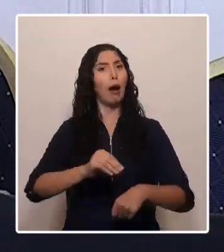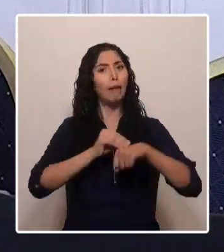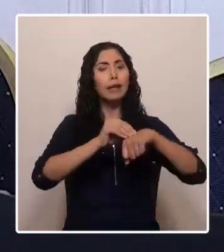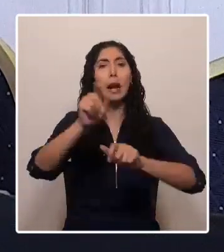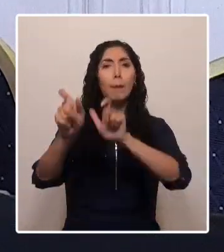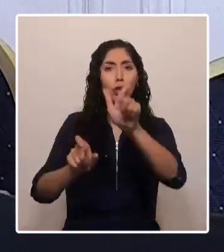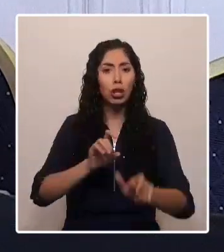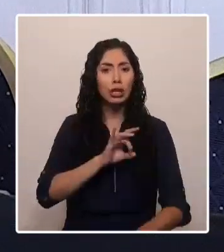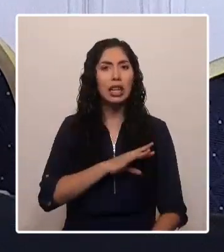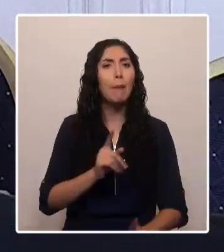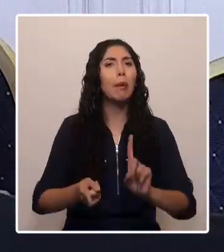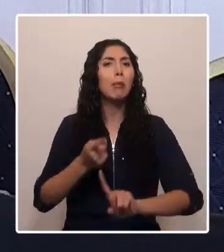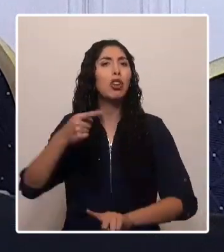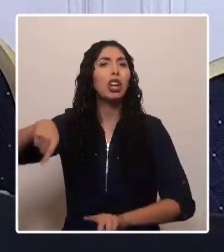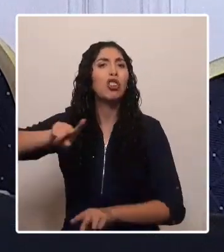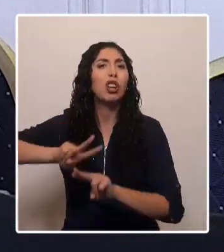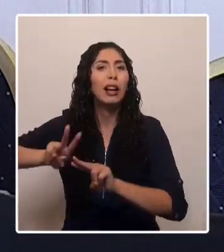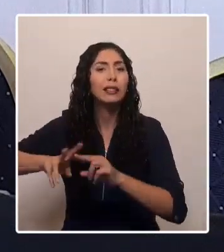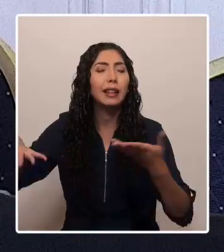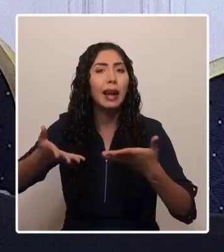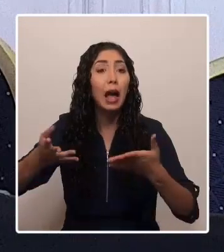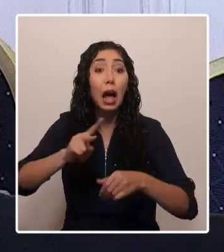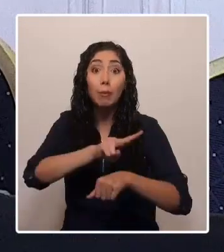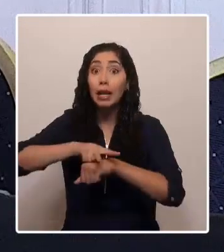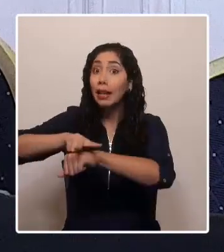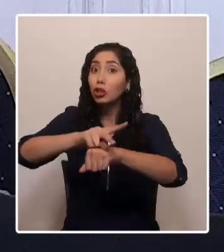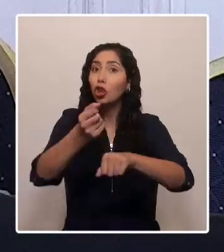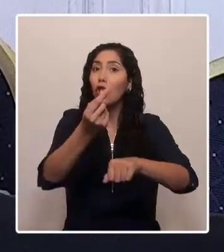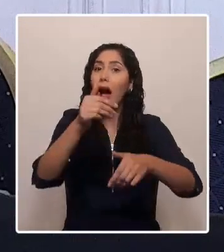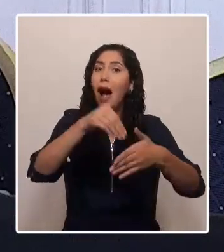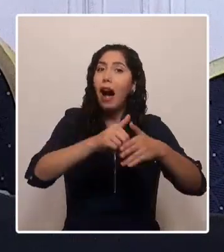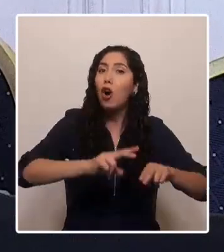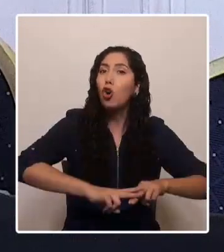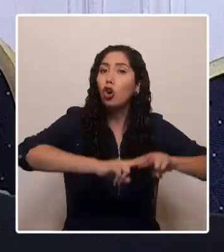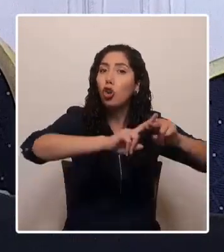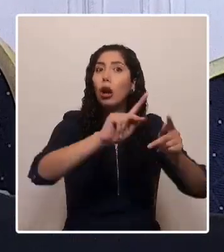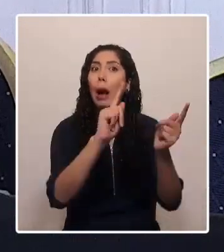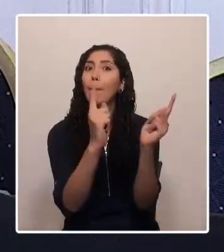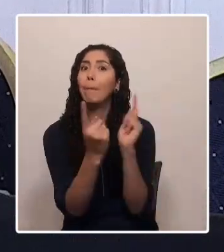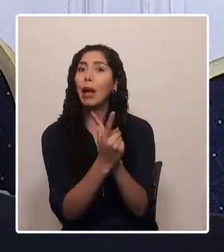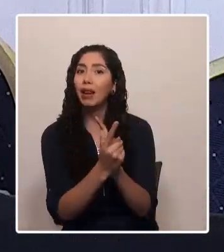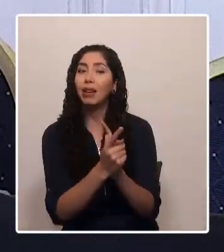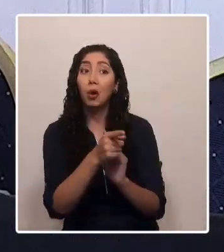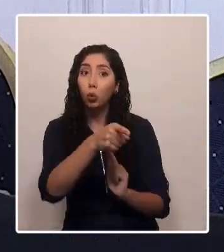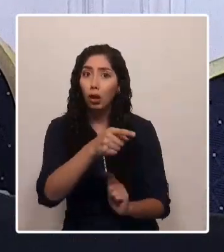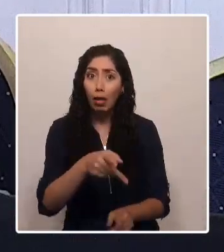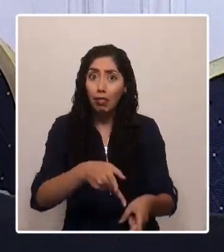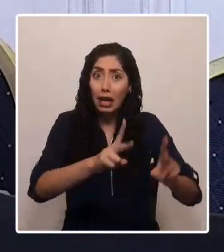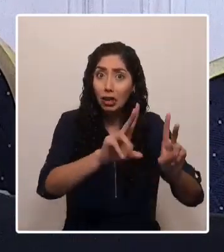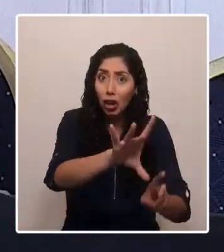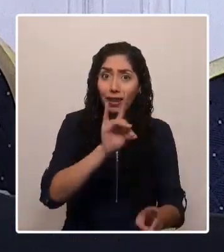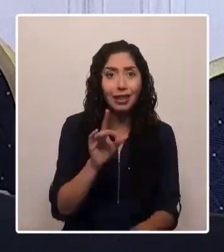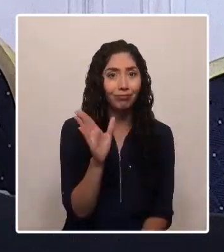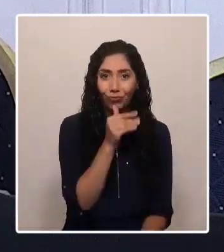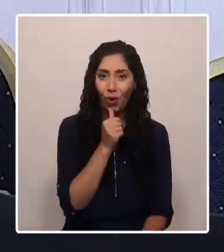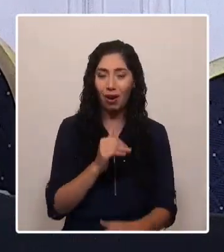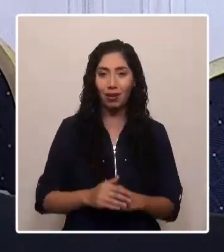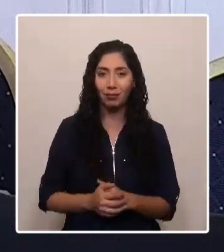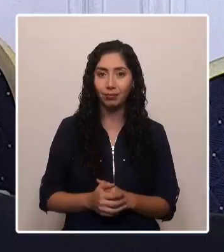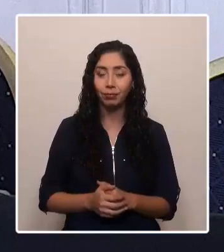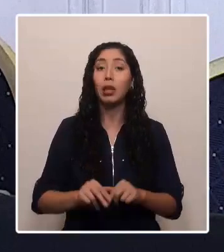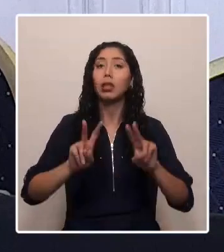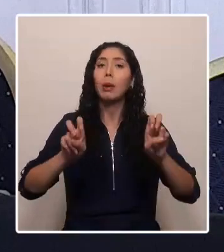harán será cambiar la administración de los ahorros sin que uno tenga derecho a elegir. Y en materia de patrimonio